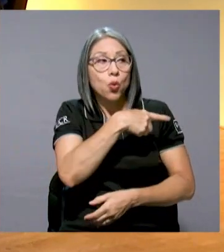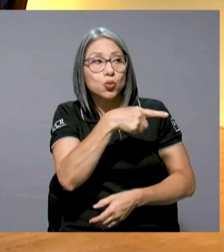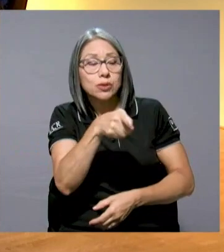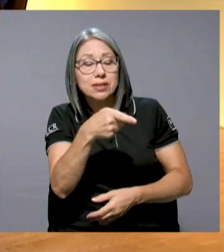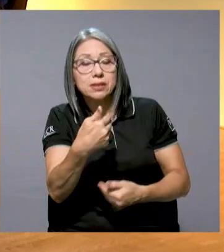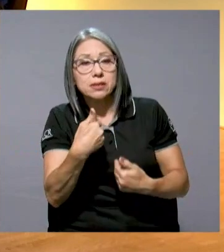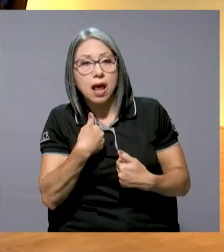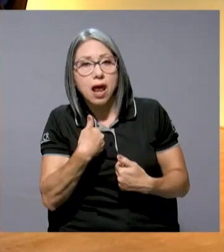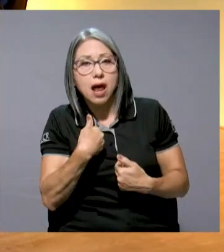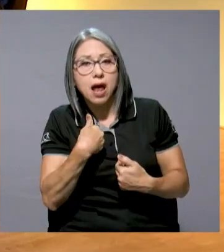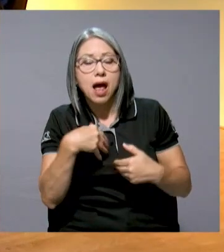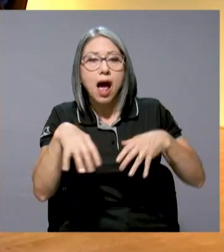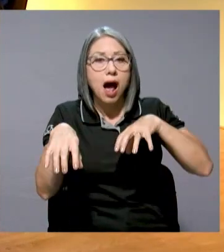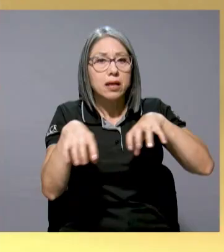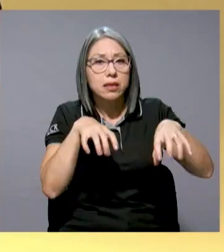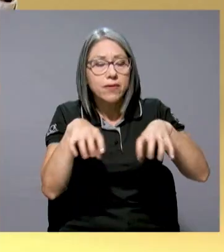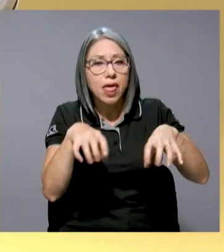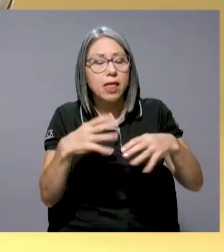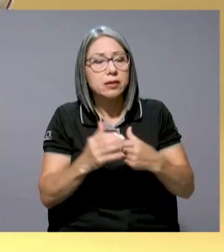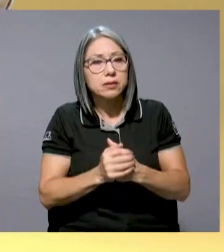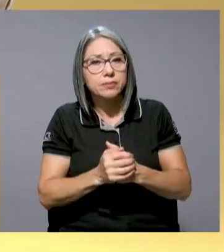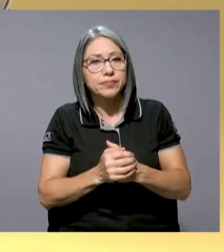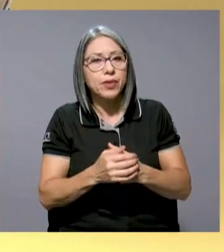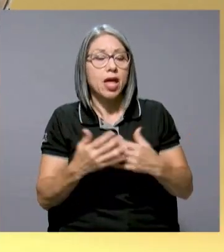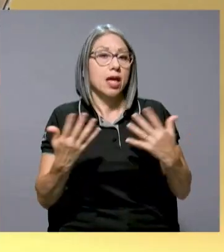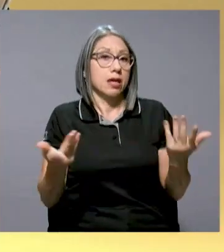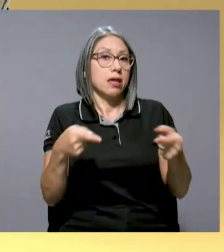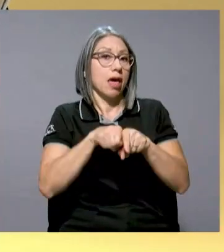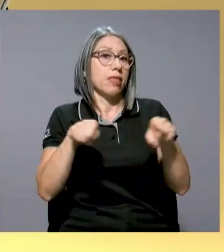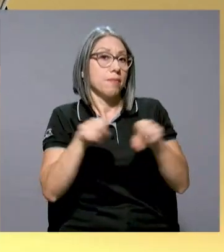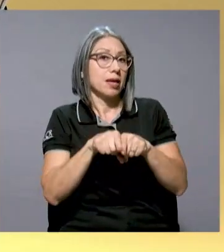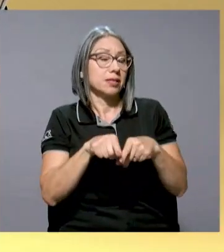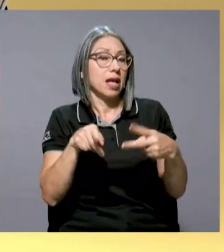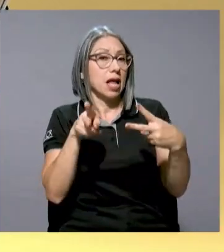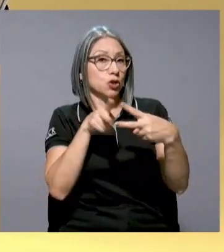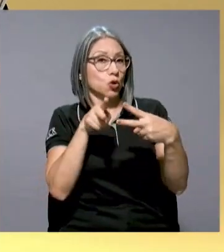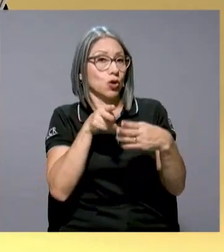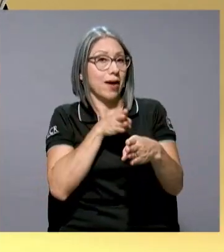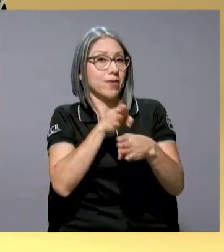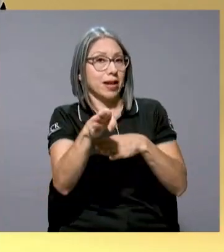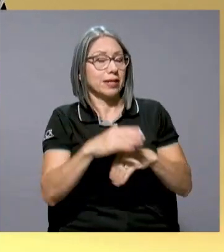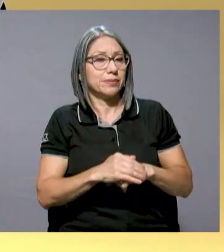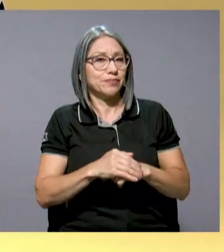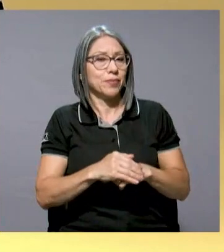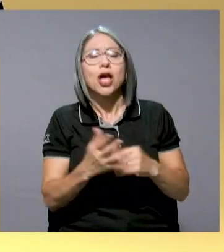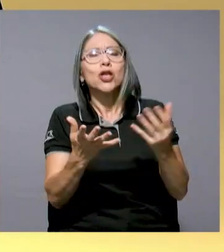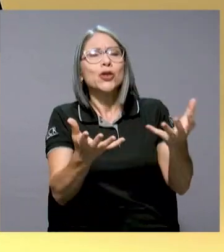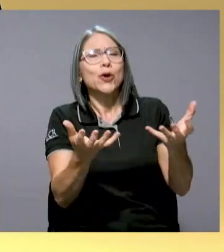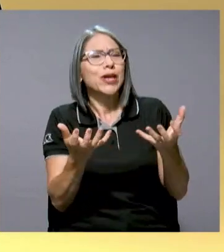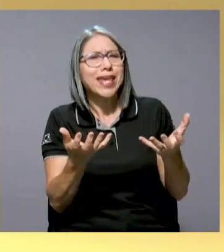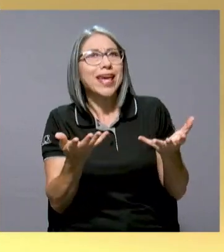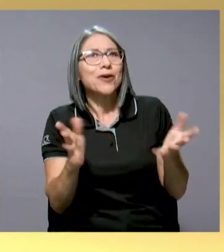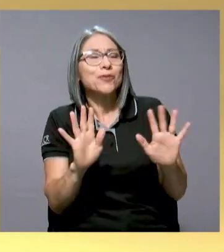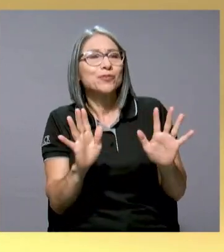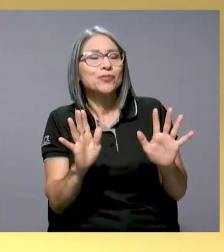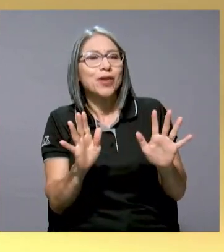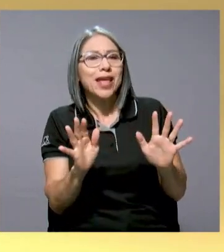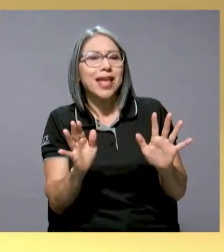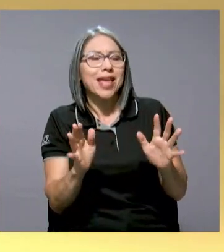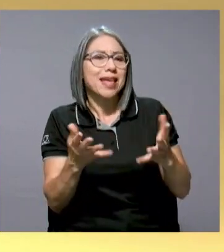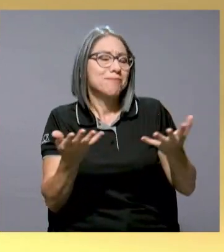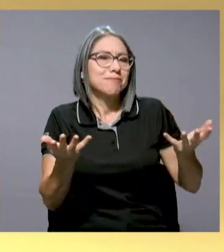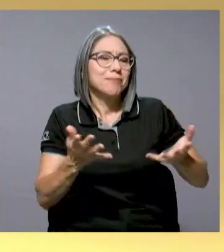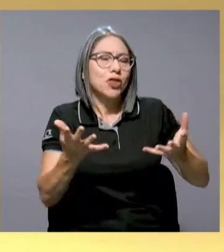tienen actividades, y además de las dos carreras que tienen. No quiero poner, con esto no quiero